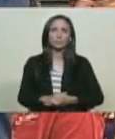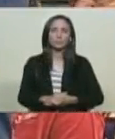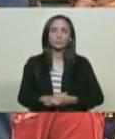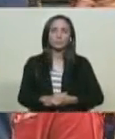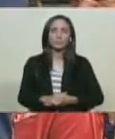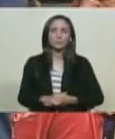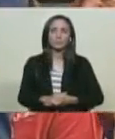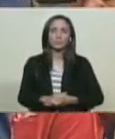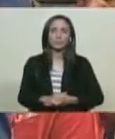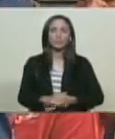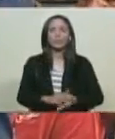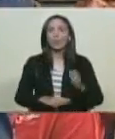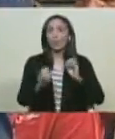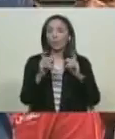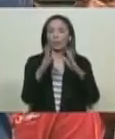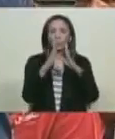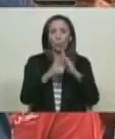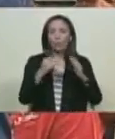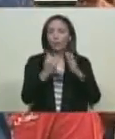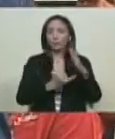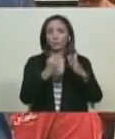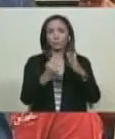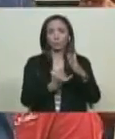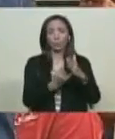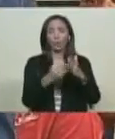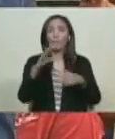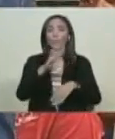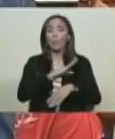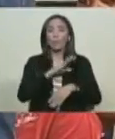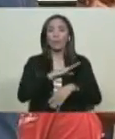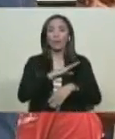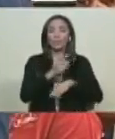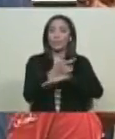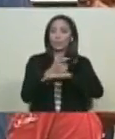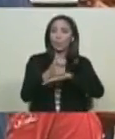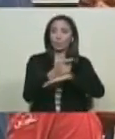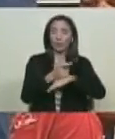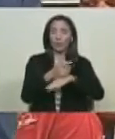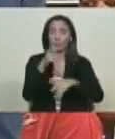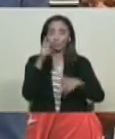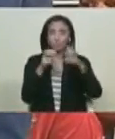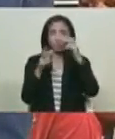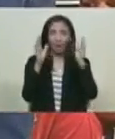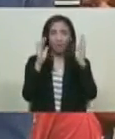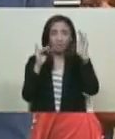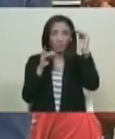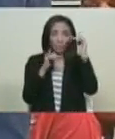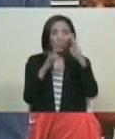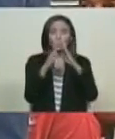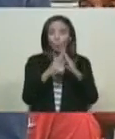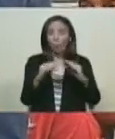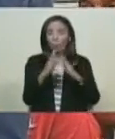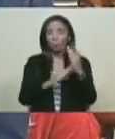Ok. Todas las instituciones del Estado, óigase bien, camarada.